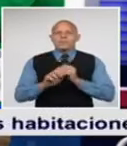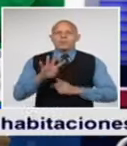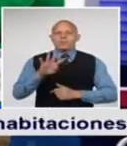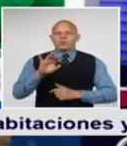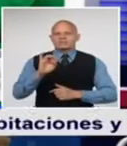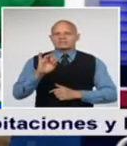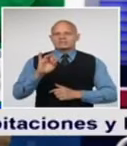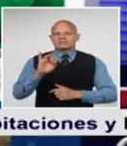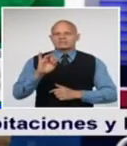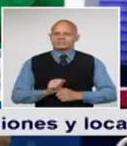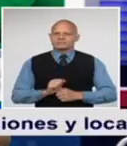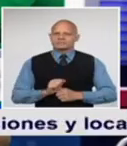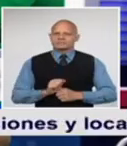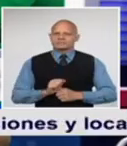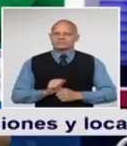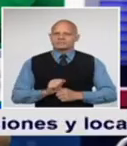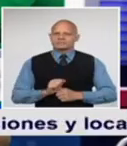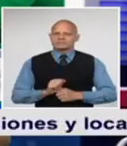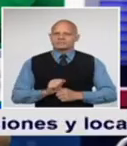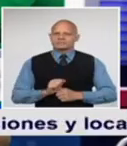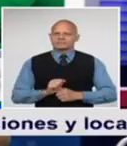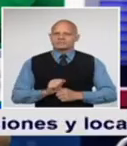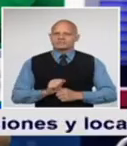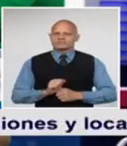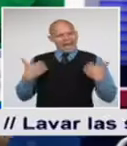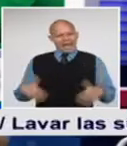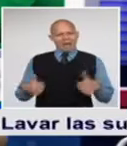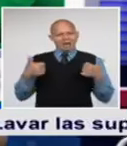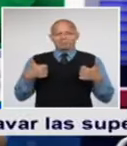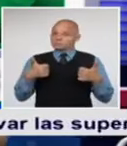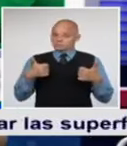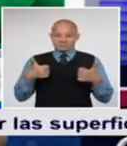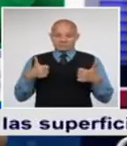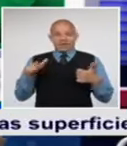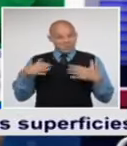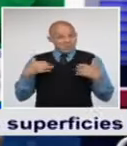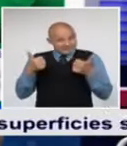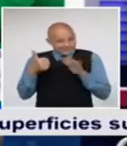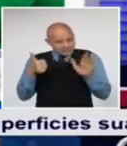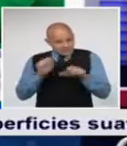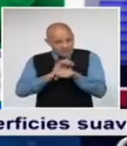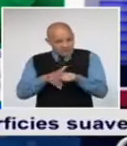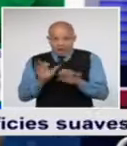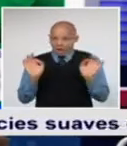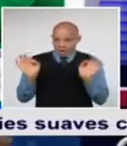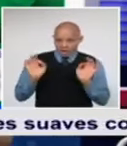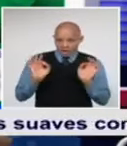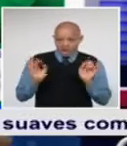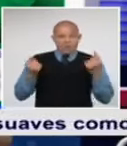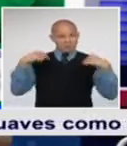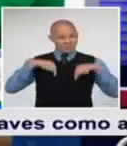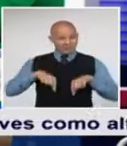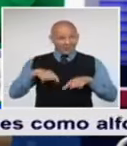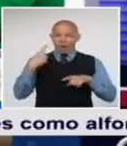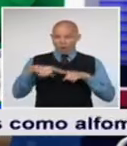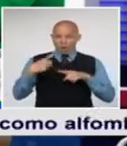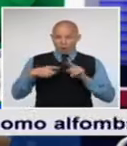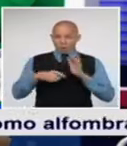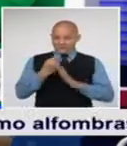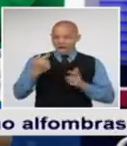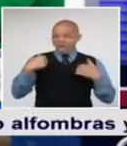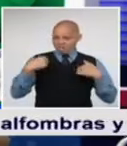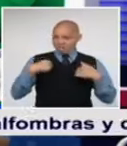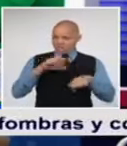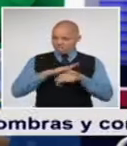de secuelas y complicaciones que deja la misma, como se ha ido viendo en Cuba y en el mundo.